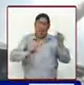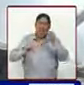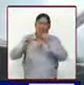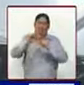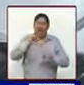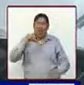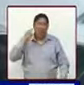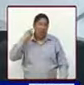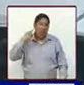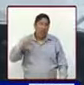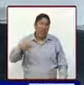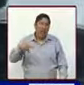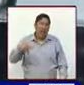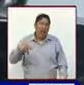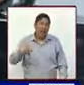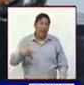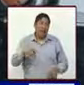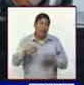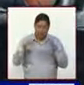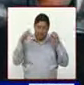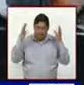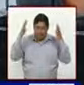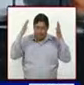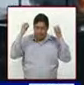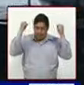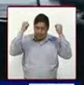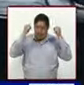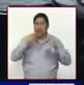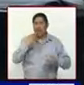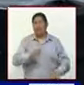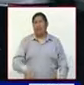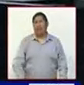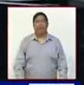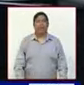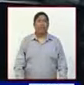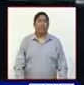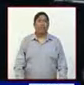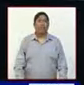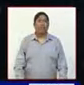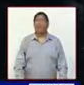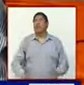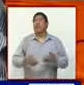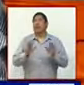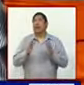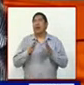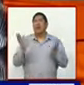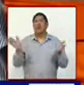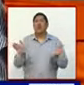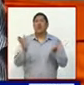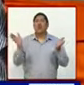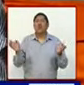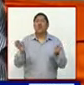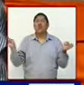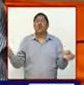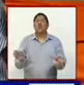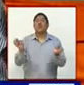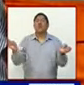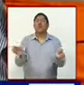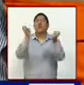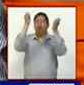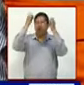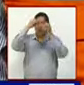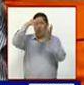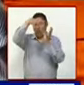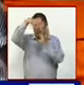plata. La operación ha sido calificada como exitosa. Ha hecho la estimulación de nubes,